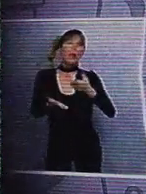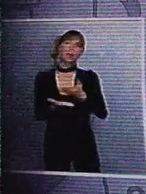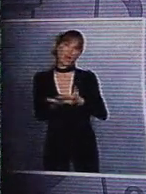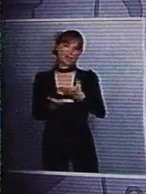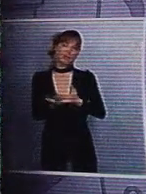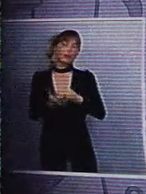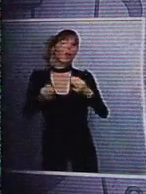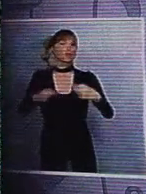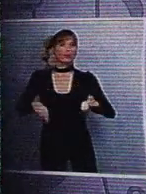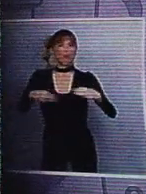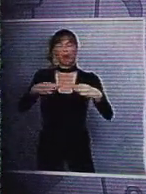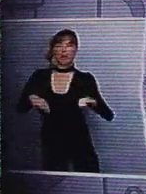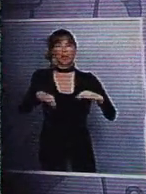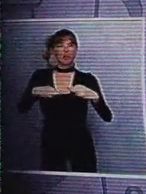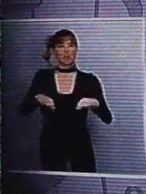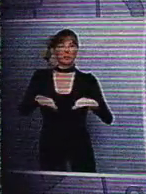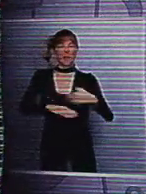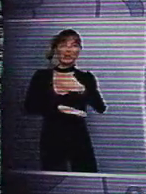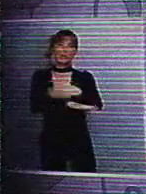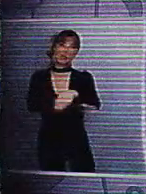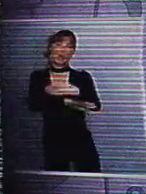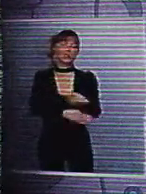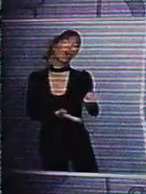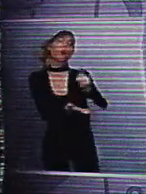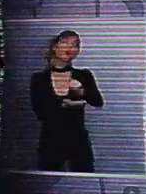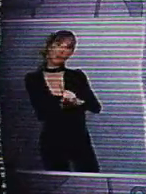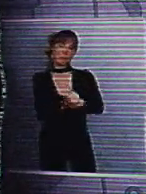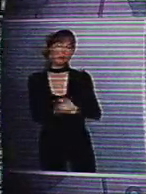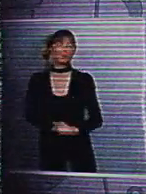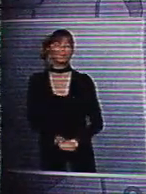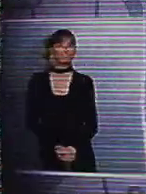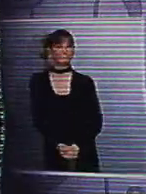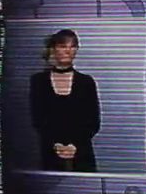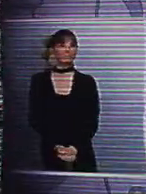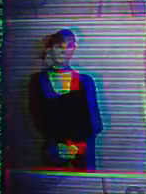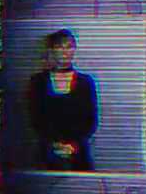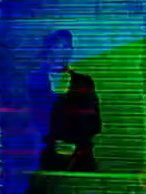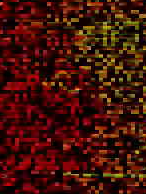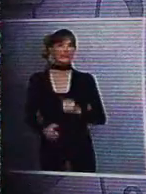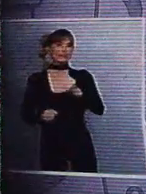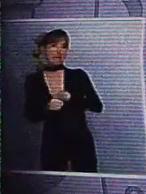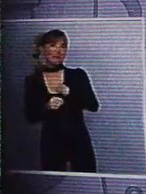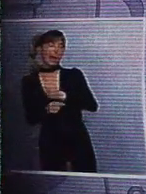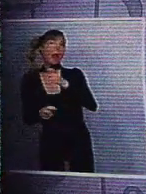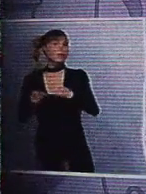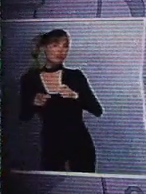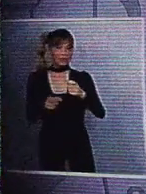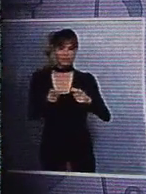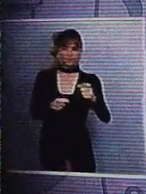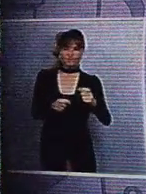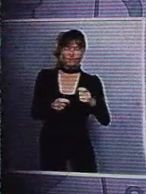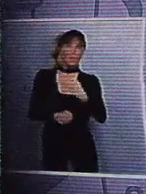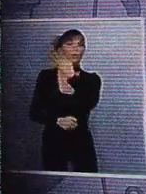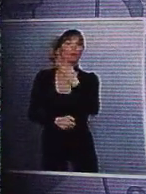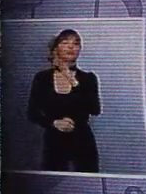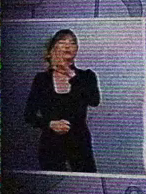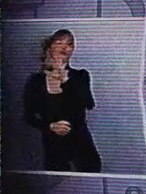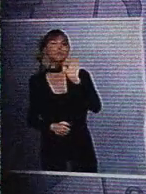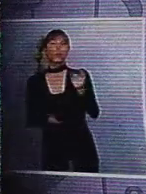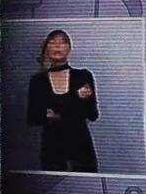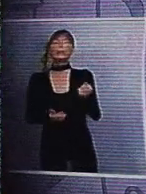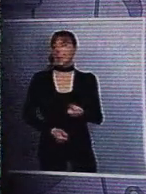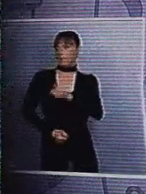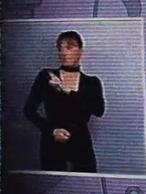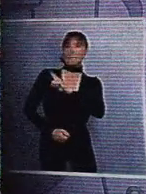en este desastre entre las decisiones más estúpidas irresponsables y criminales que contribuyeron a esta tragedia está la